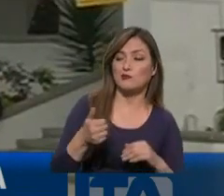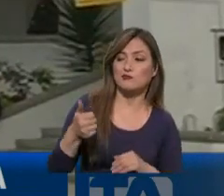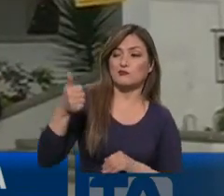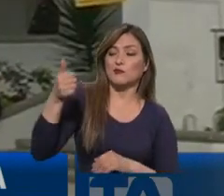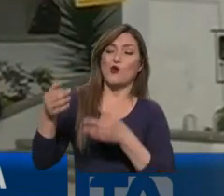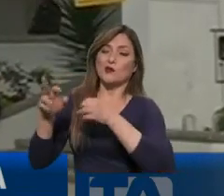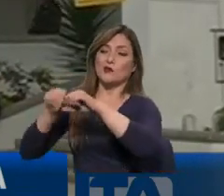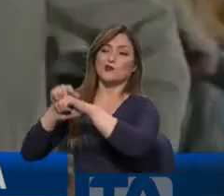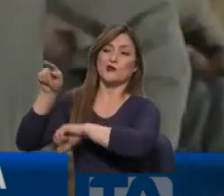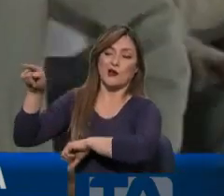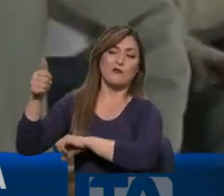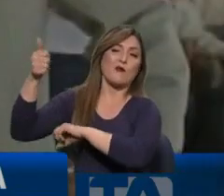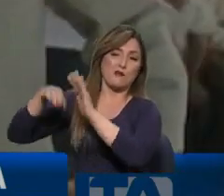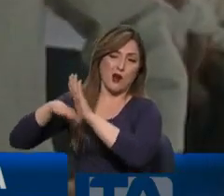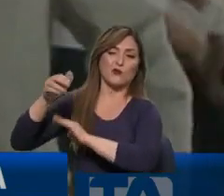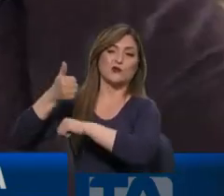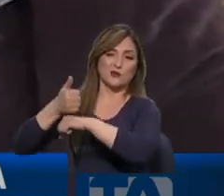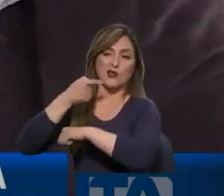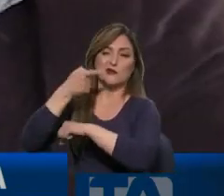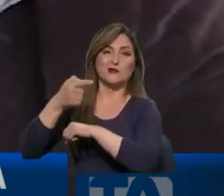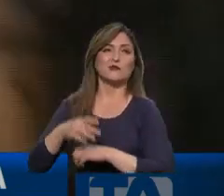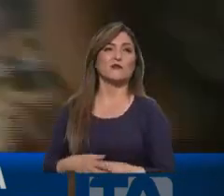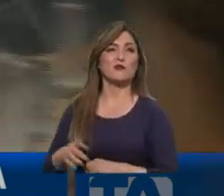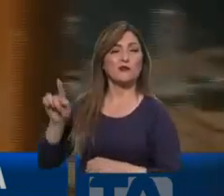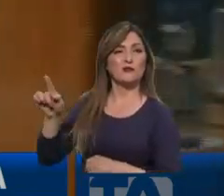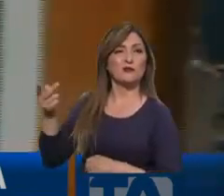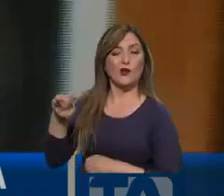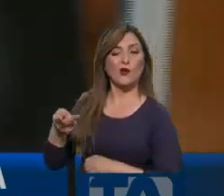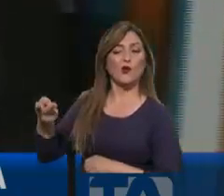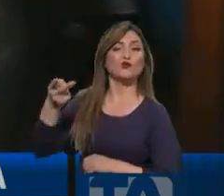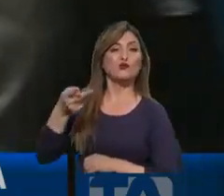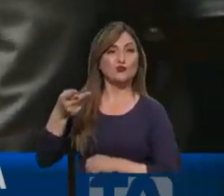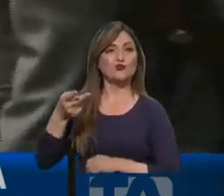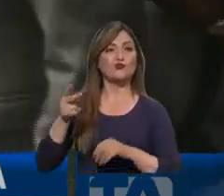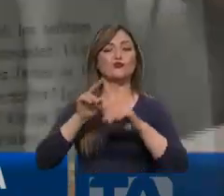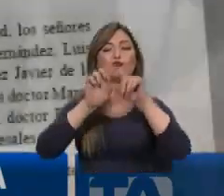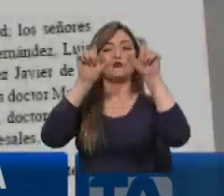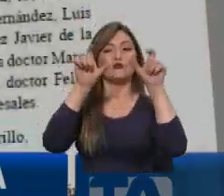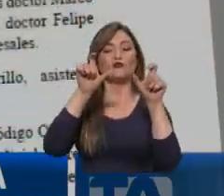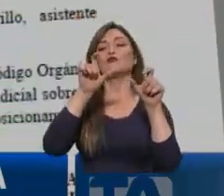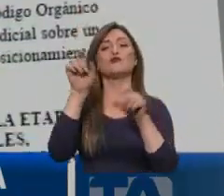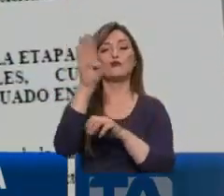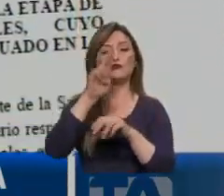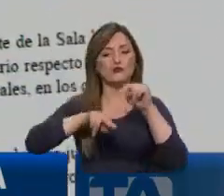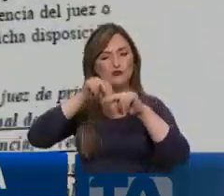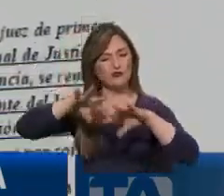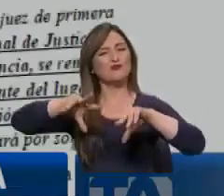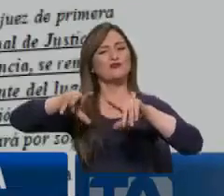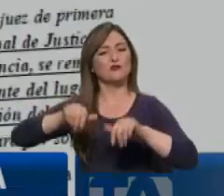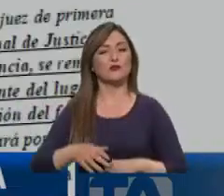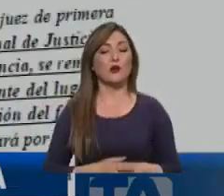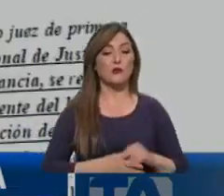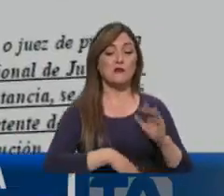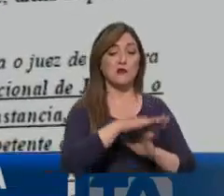Corte Nacional de Justicia, como ha ocurrido con Alexei Mosquera y Jorge Glass en el caso Odebrecht. Sin embargo, la decisión fue tomada